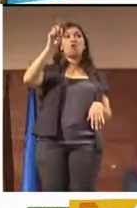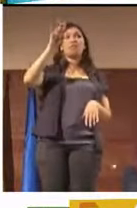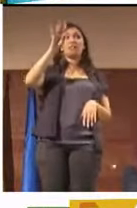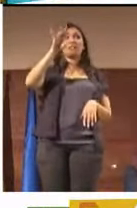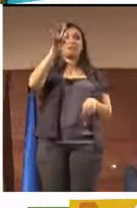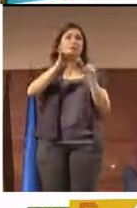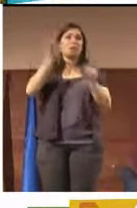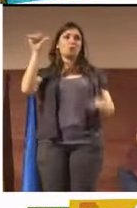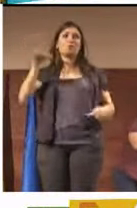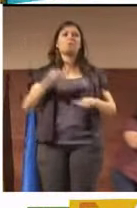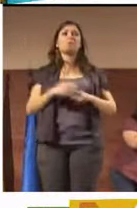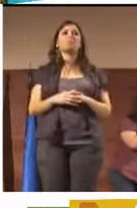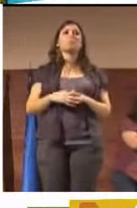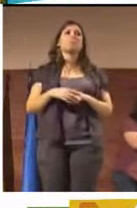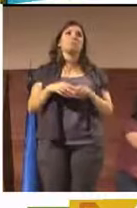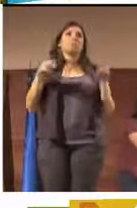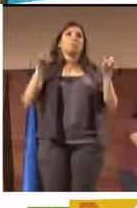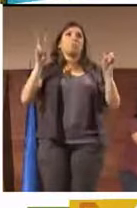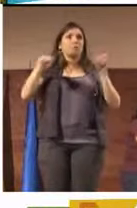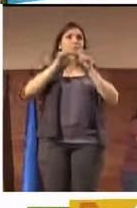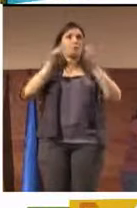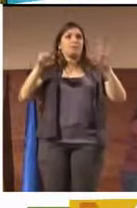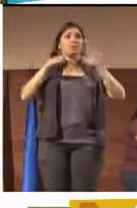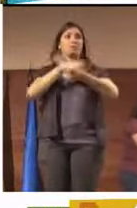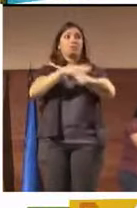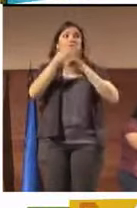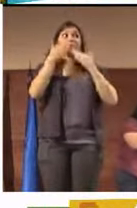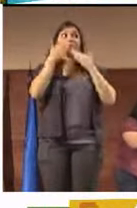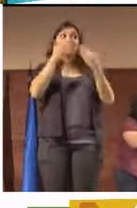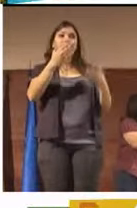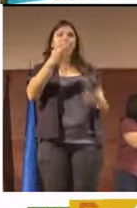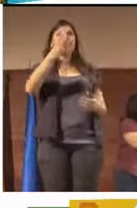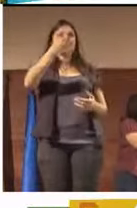Rioja. Le tenemos que agradecer especialmente que haya venido,